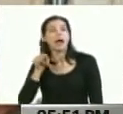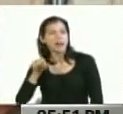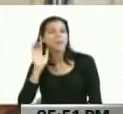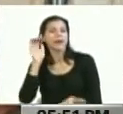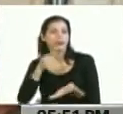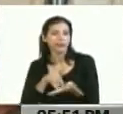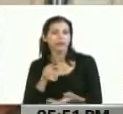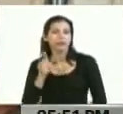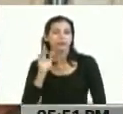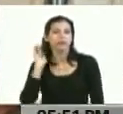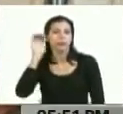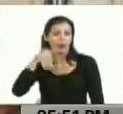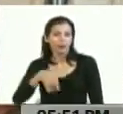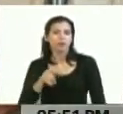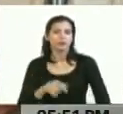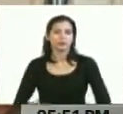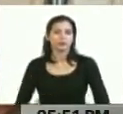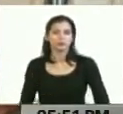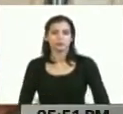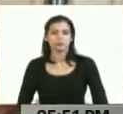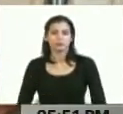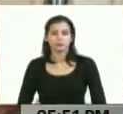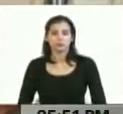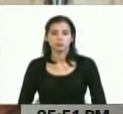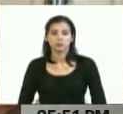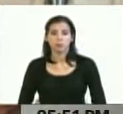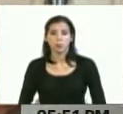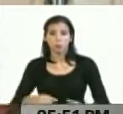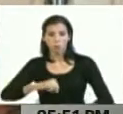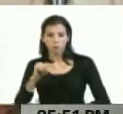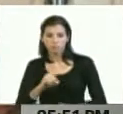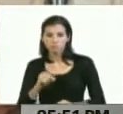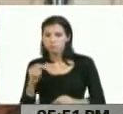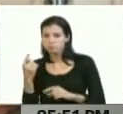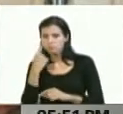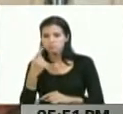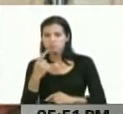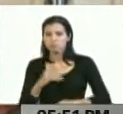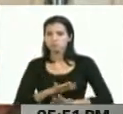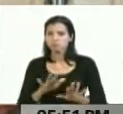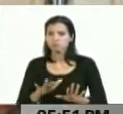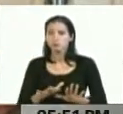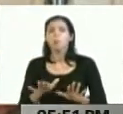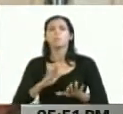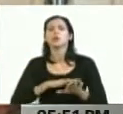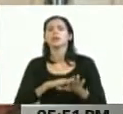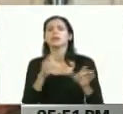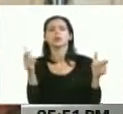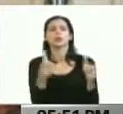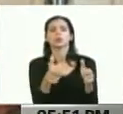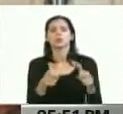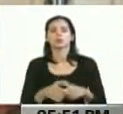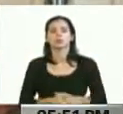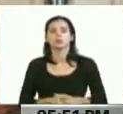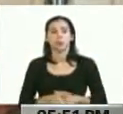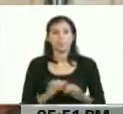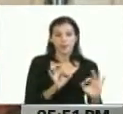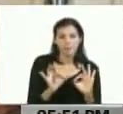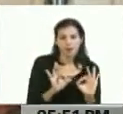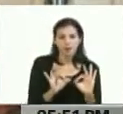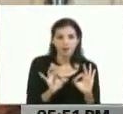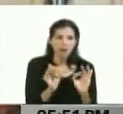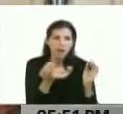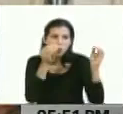Las organismos de seguridad fueron rápidamente. ¿Y cuál era el motivo de estas reuniones? Era coordinar acciones para